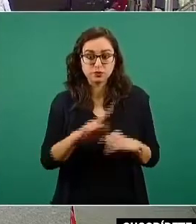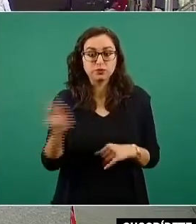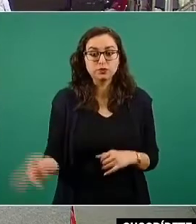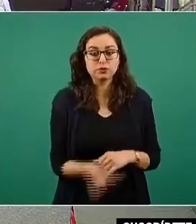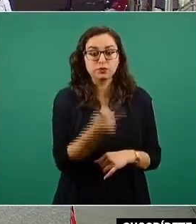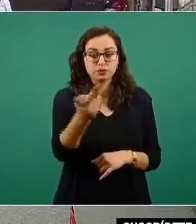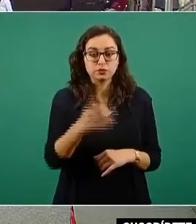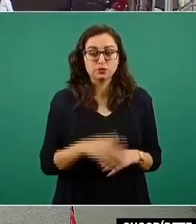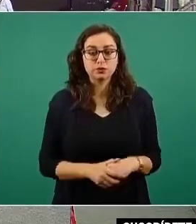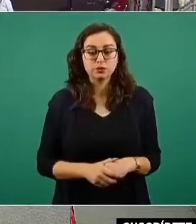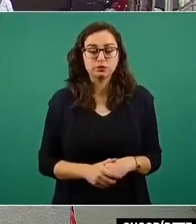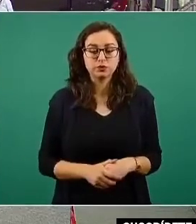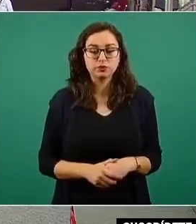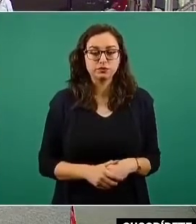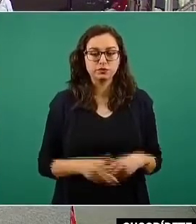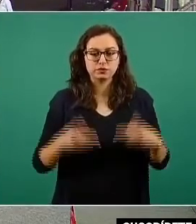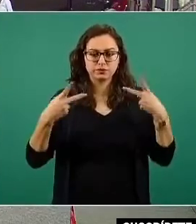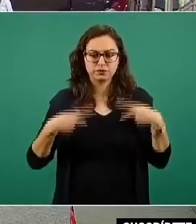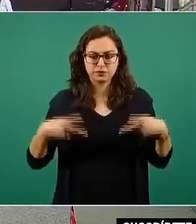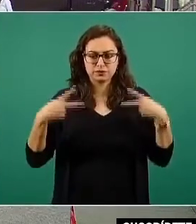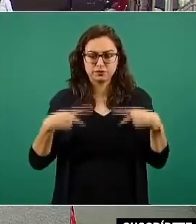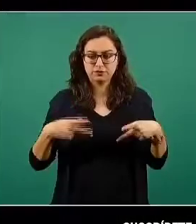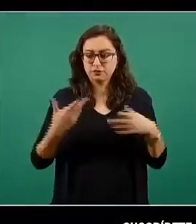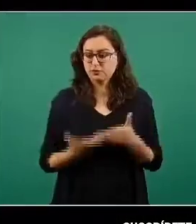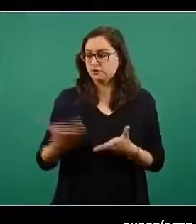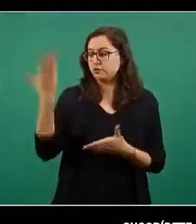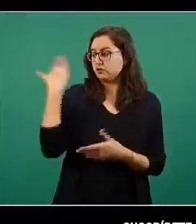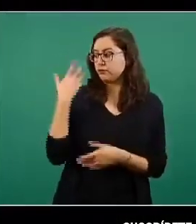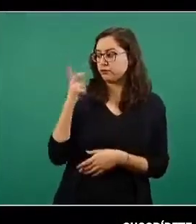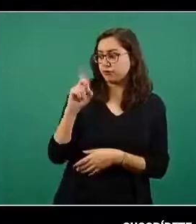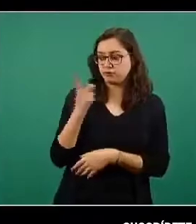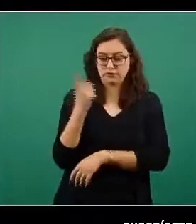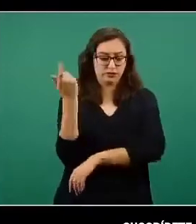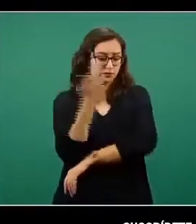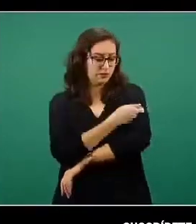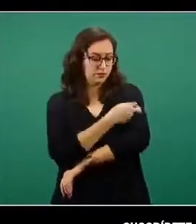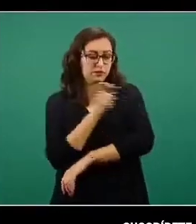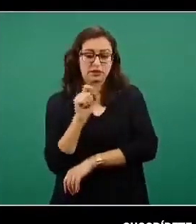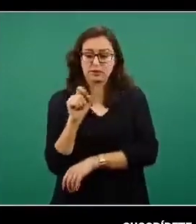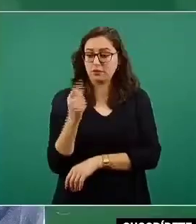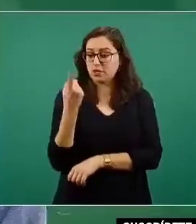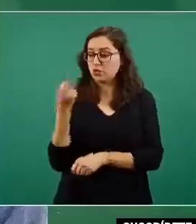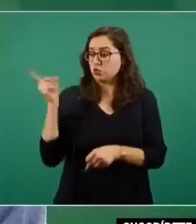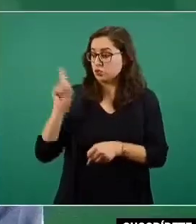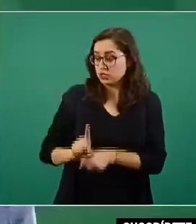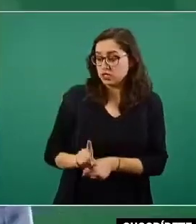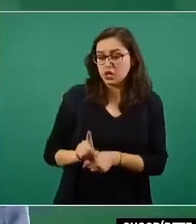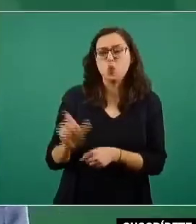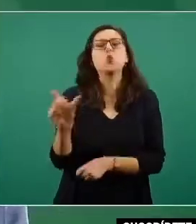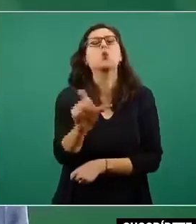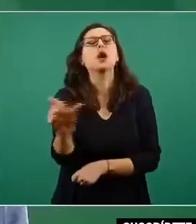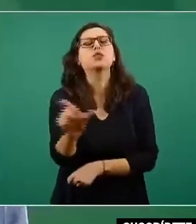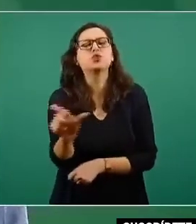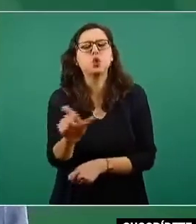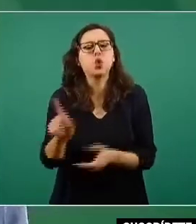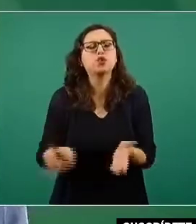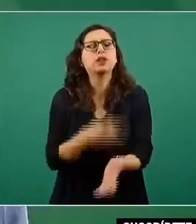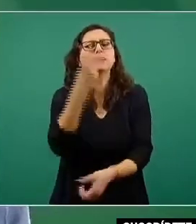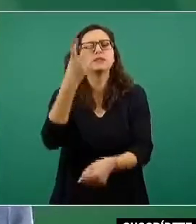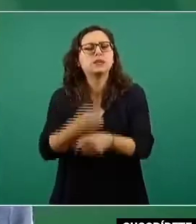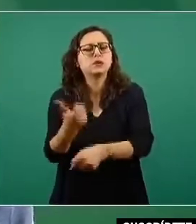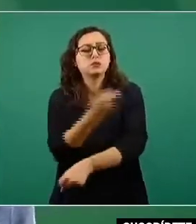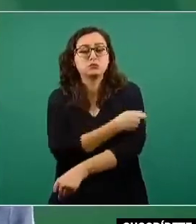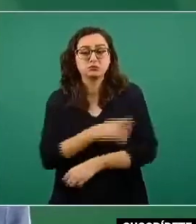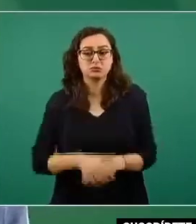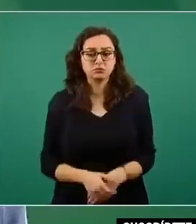aplicará la segunda dosis a los que ya se vacunaron en diciembre y ya pasaron estos 21 días, por favor? Se les está aplicando conforme se cumplen los 21 días y